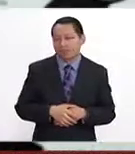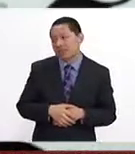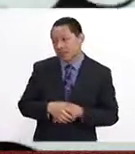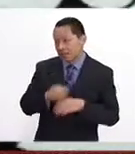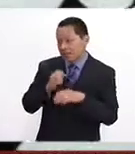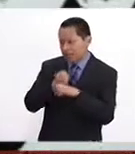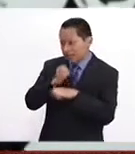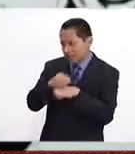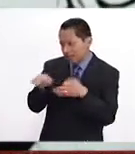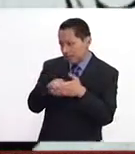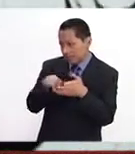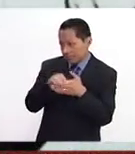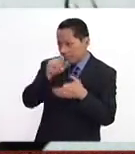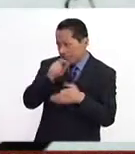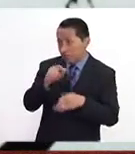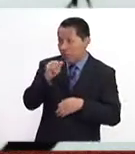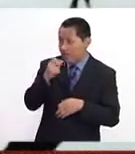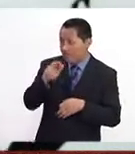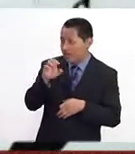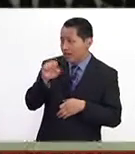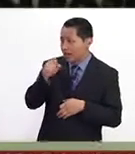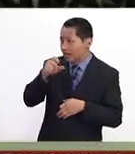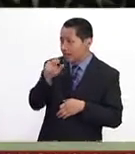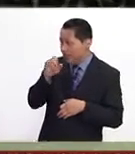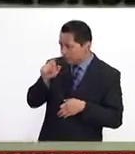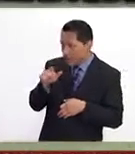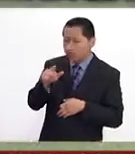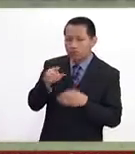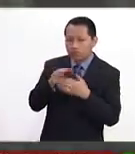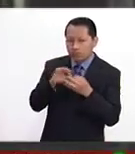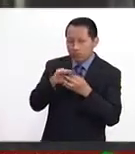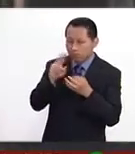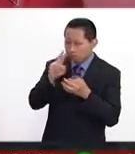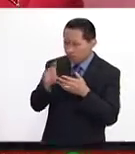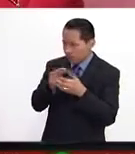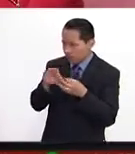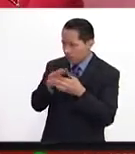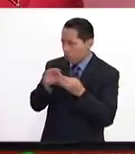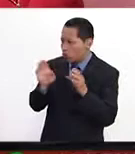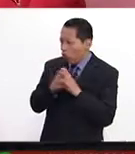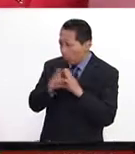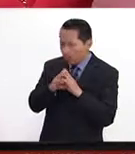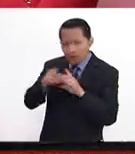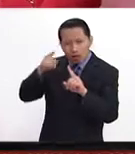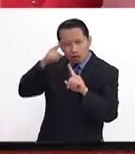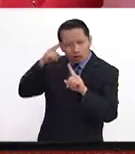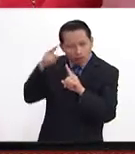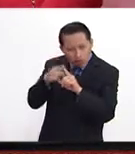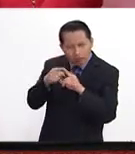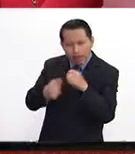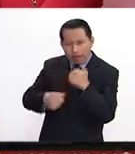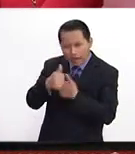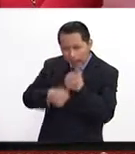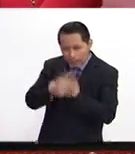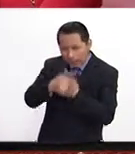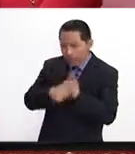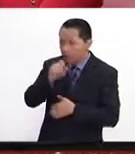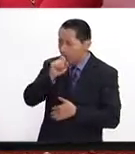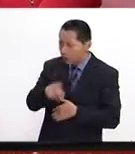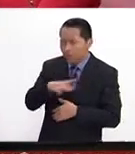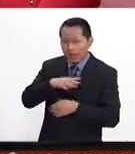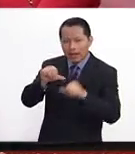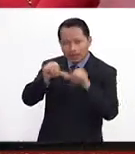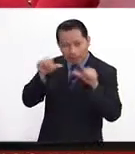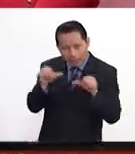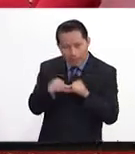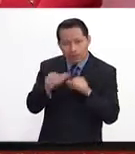colindantes javier esquivel lo que hemos visto por lo que nos platica es que bueno están enfocadas estas carreras precisamente a áreas